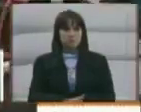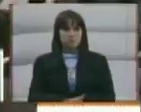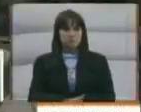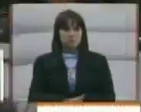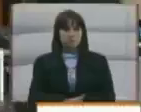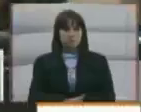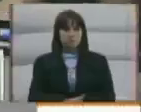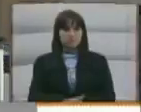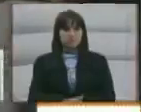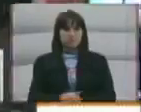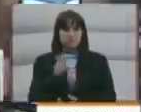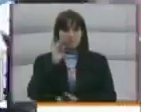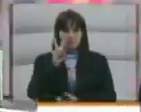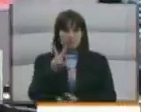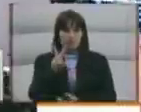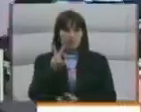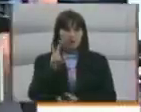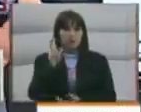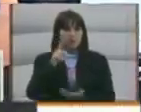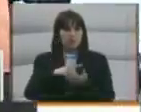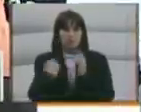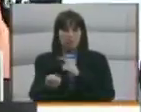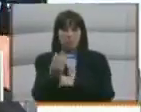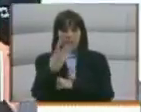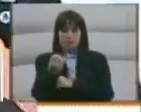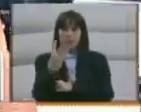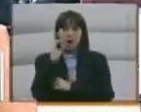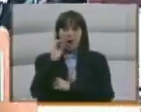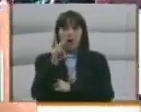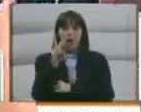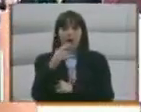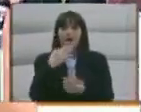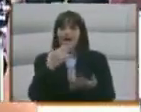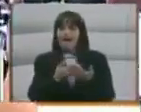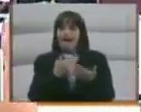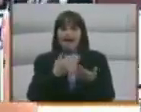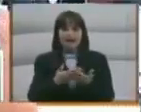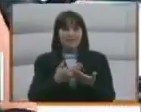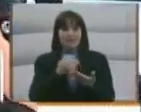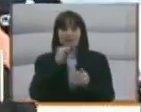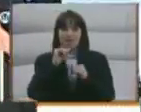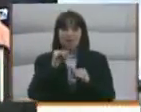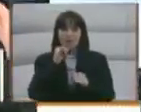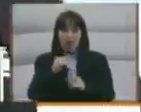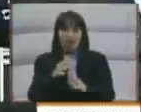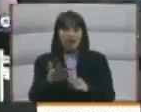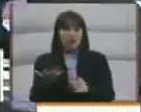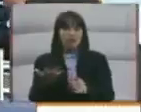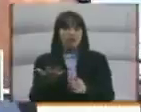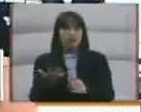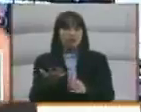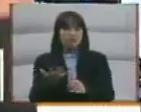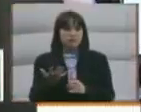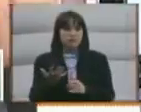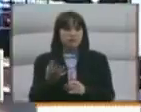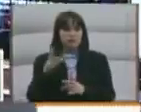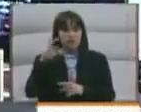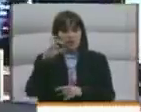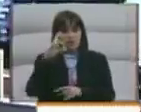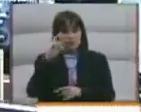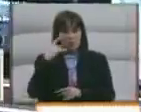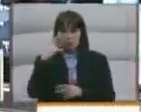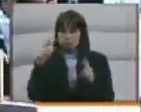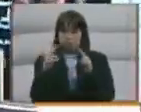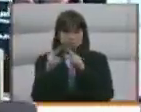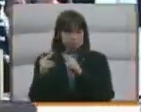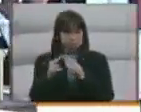Por aquí llegan inmediatamente reacciones. Gracias por informar, dice Gordoana en Instagram. Dice, no conocía ese parque. Bueno,